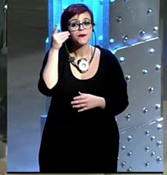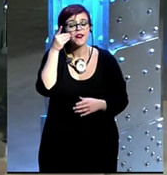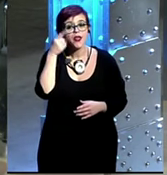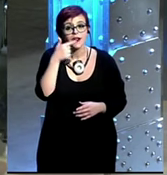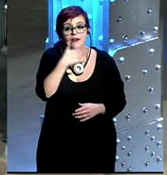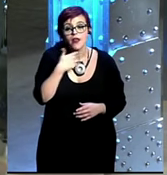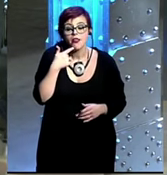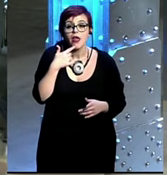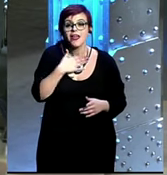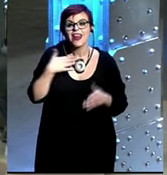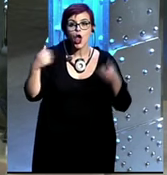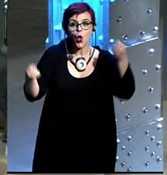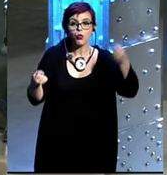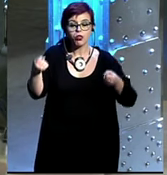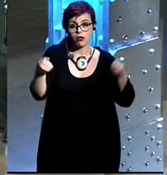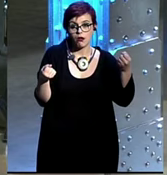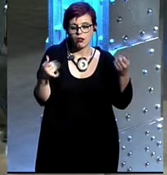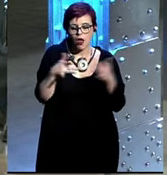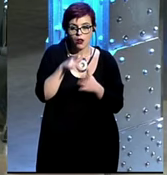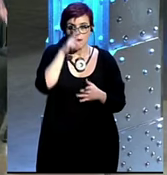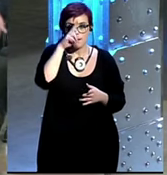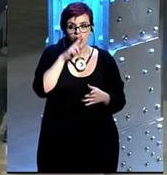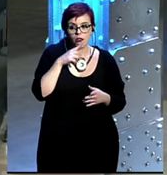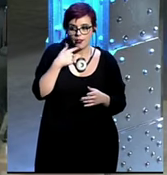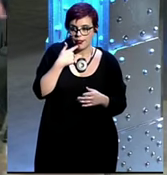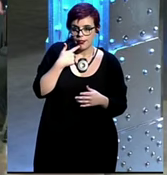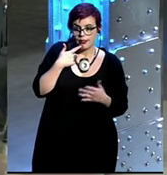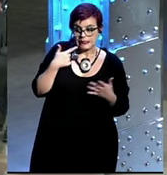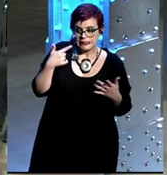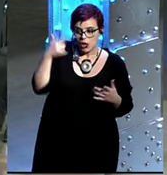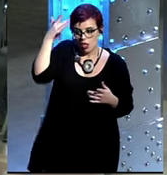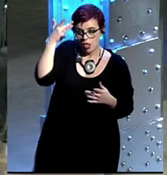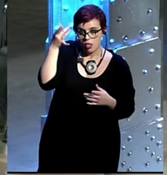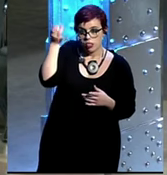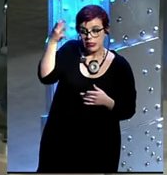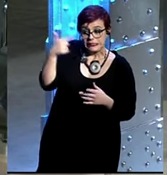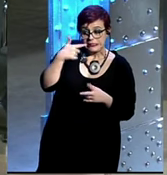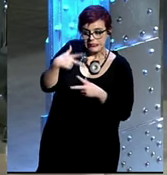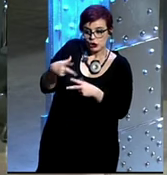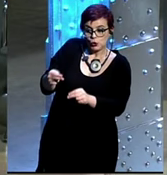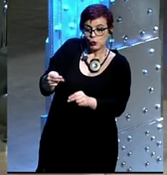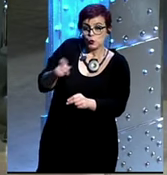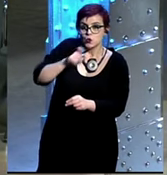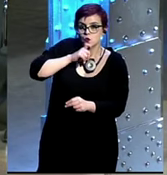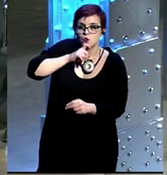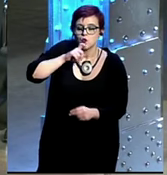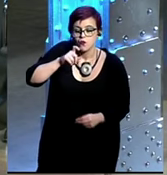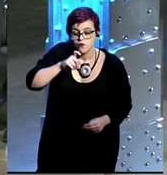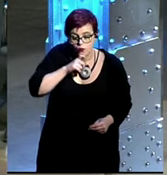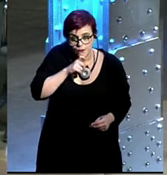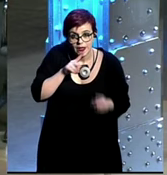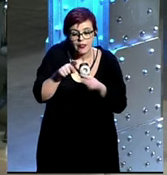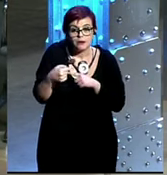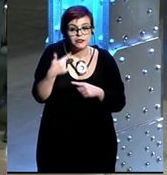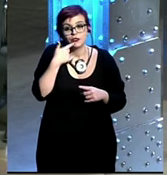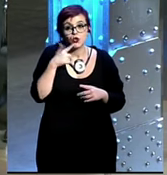quiere conducir y que de pronto el padre tiene que quitarle la idea de la cabeza que él no puede conducir, y lo difícil que es de pronto